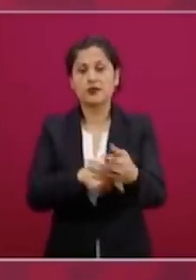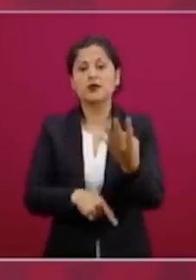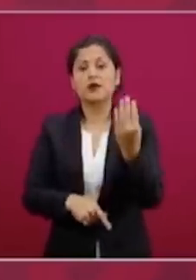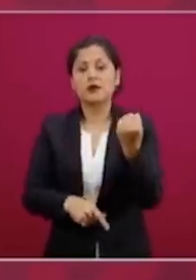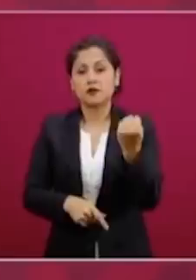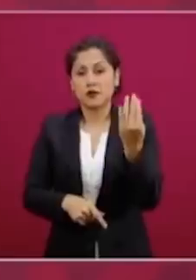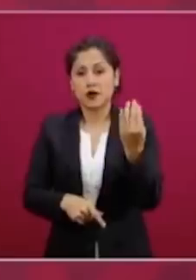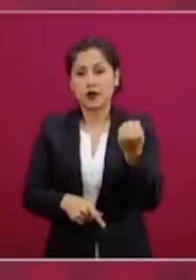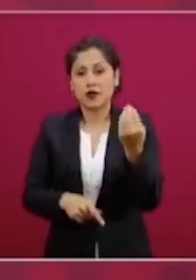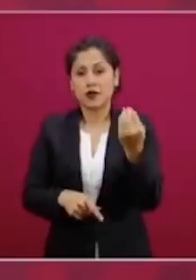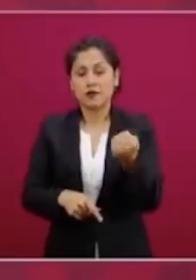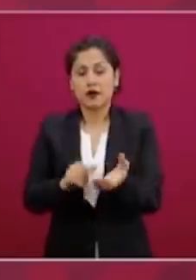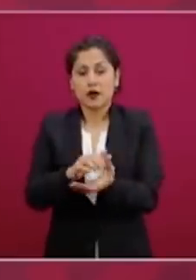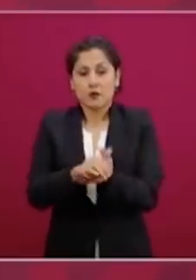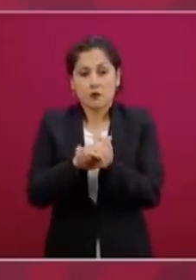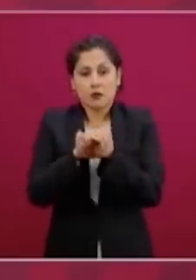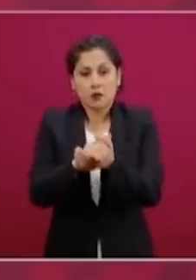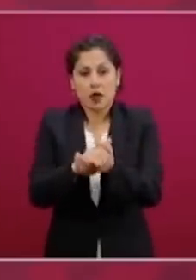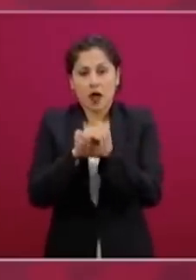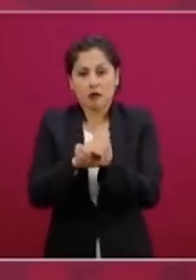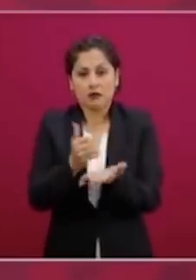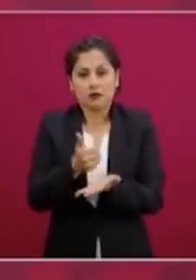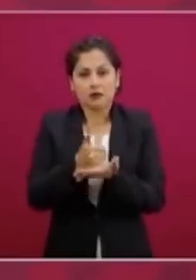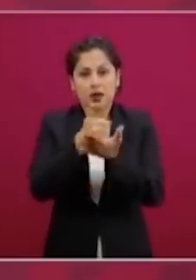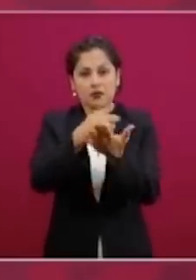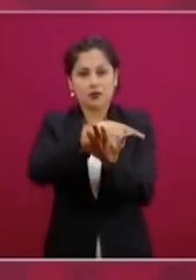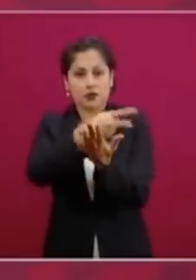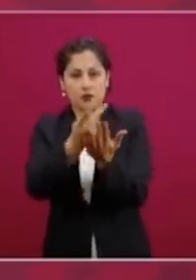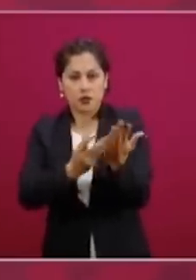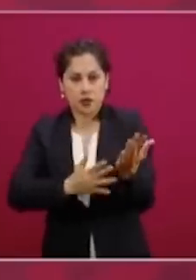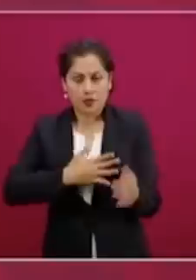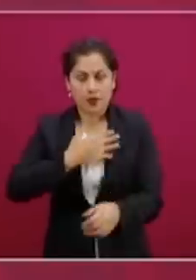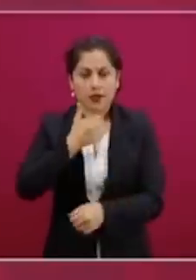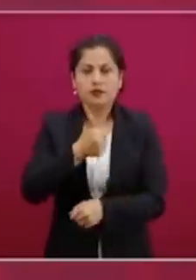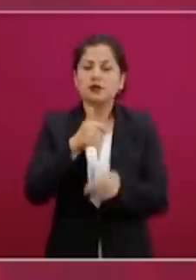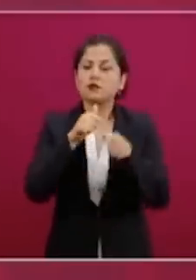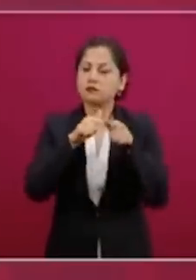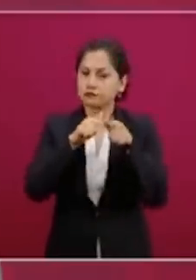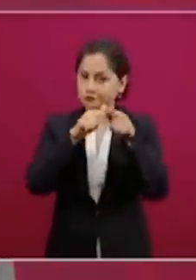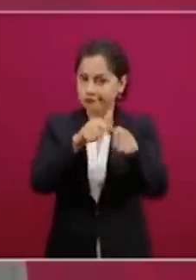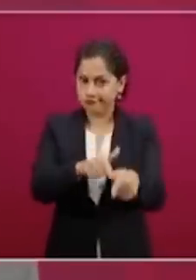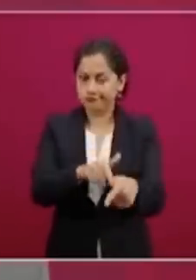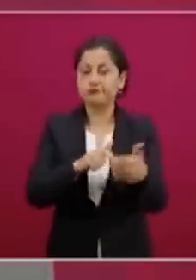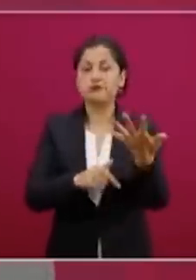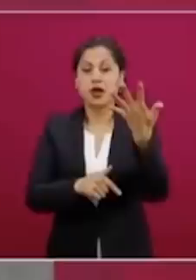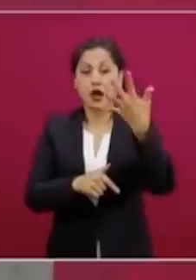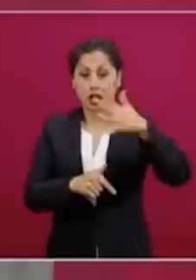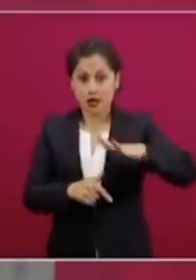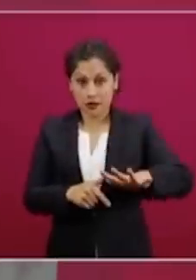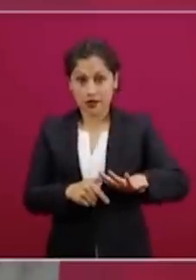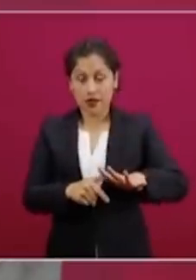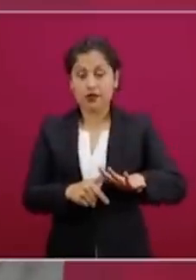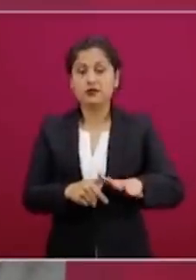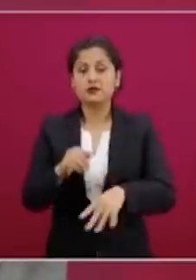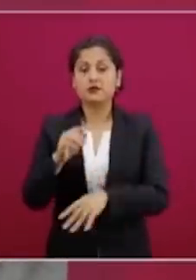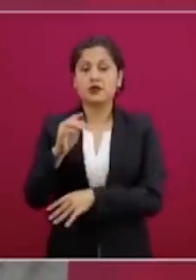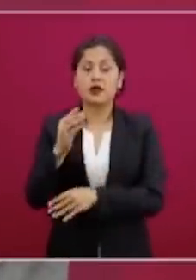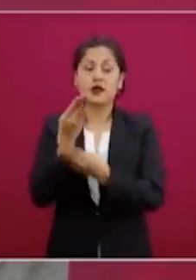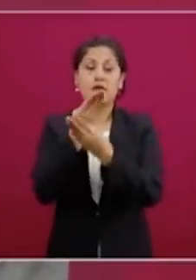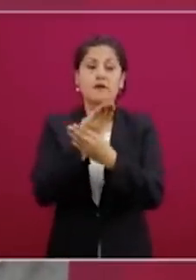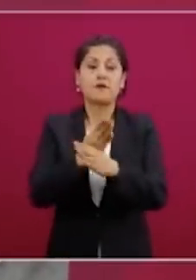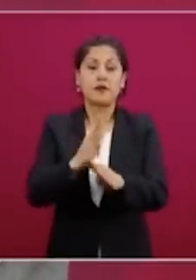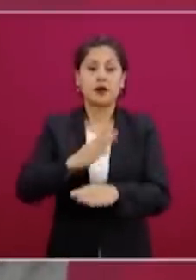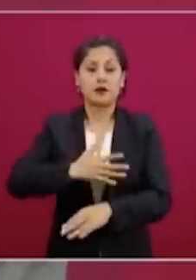tandas para el bienestar 10 banco del bienestar